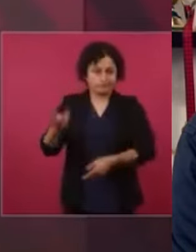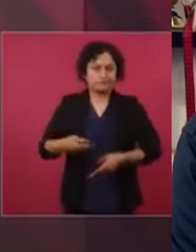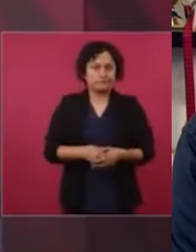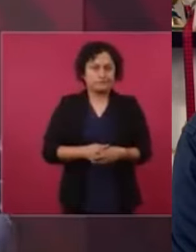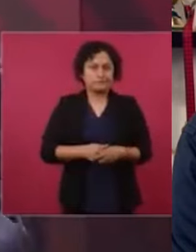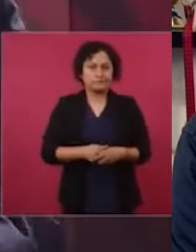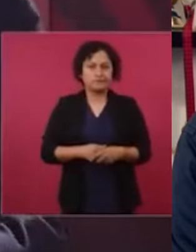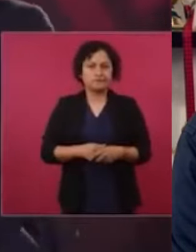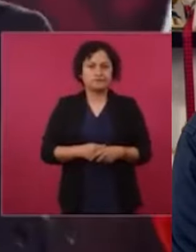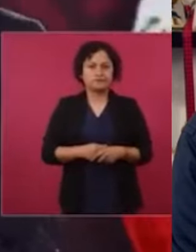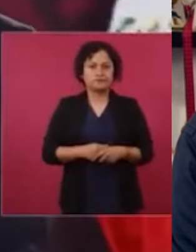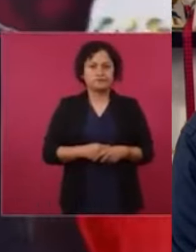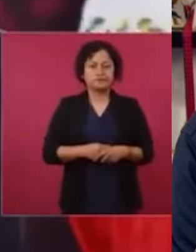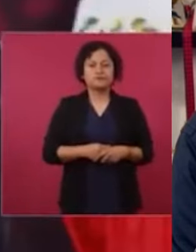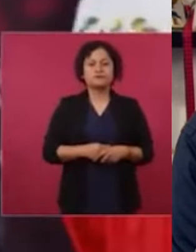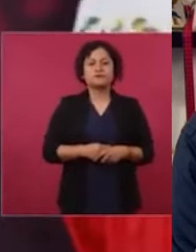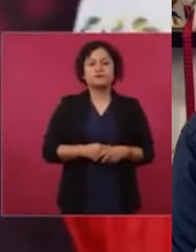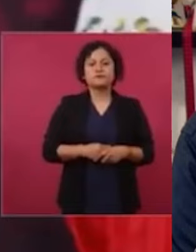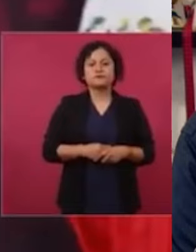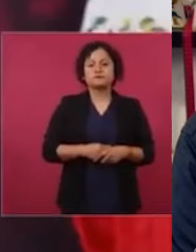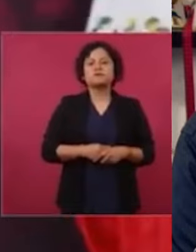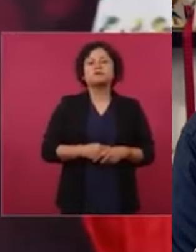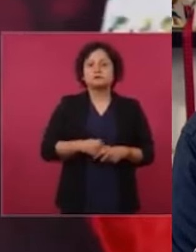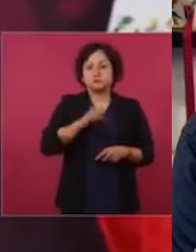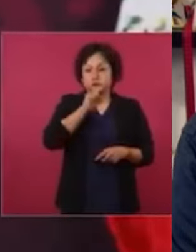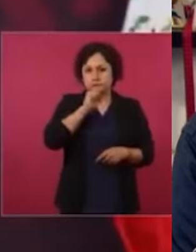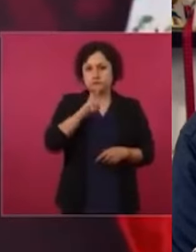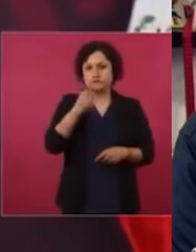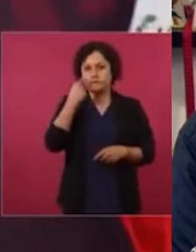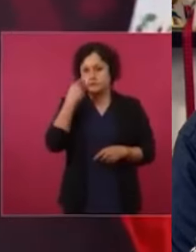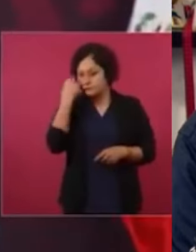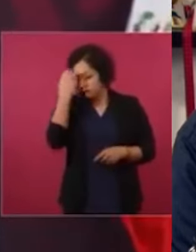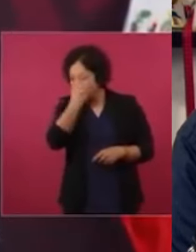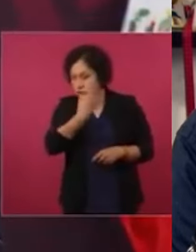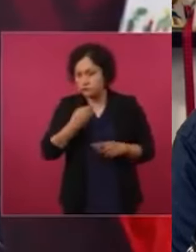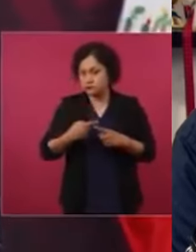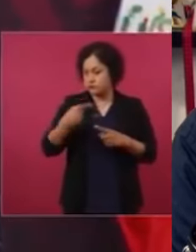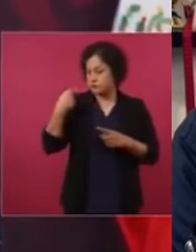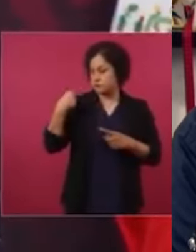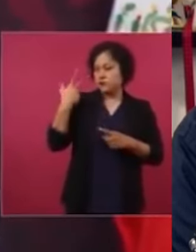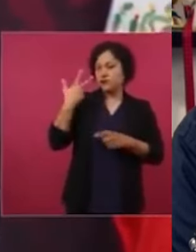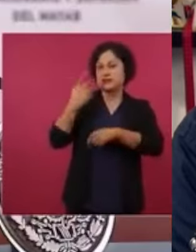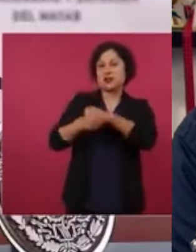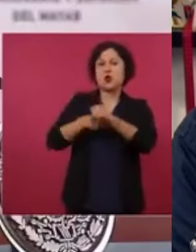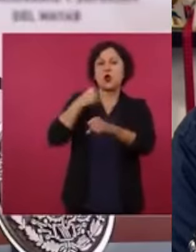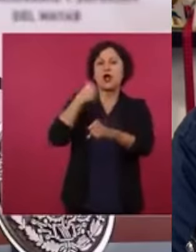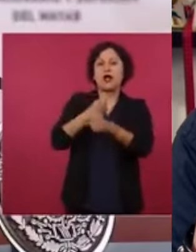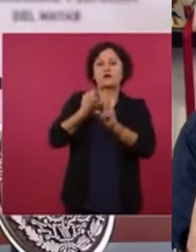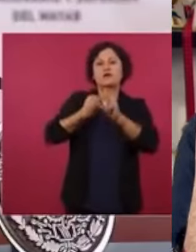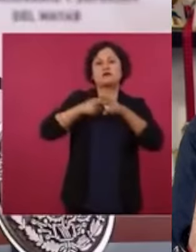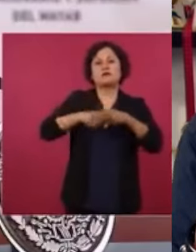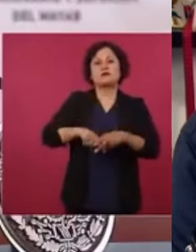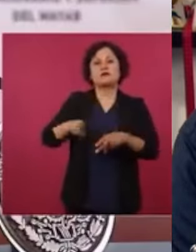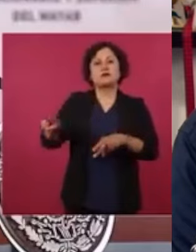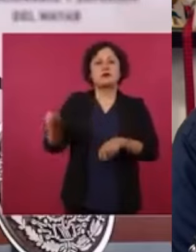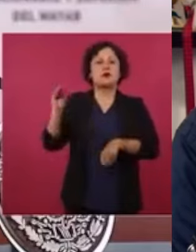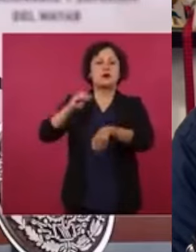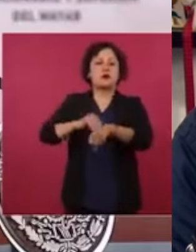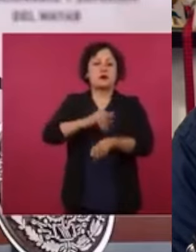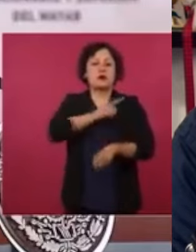eh A casi 5 años de su creación la guardia nacional Ah no